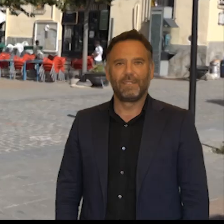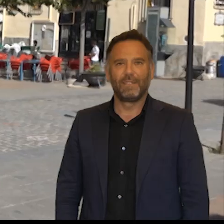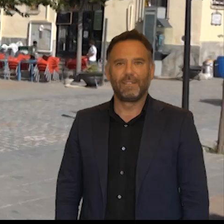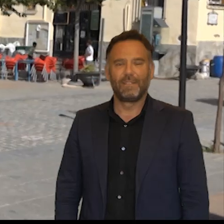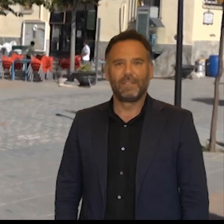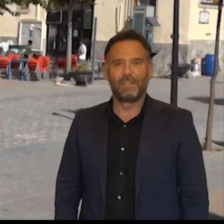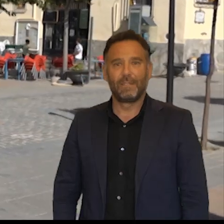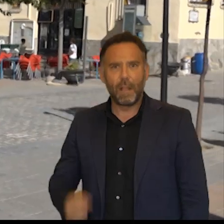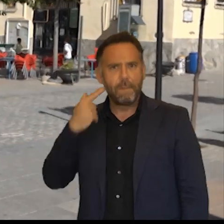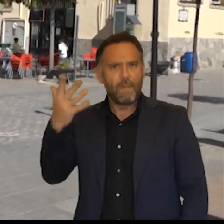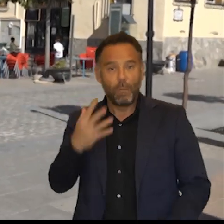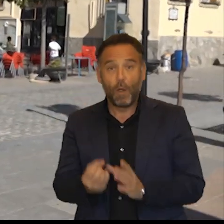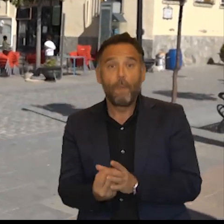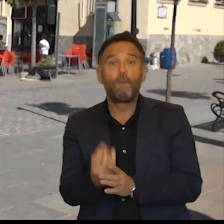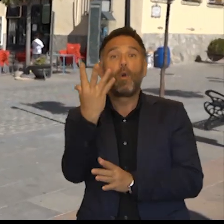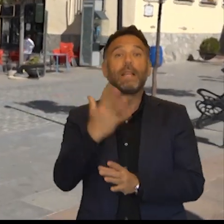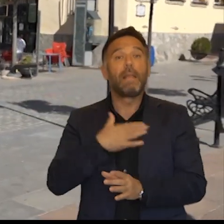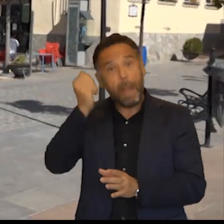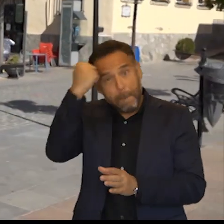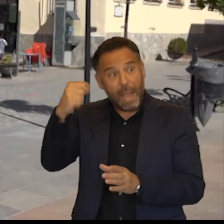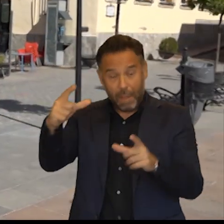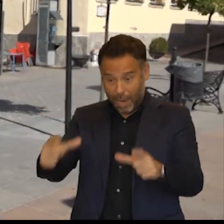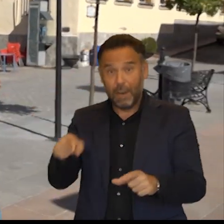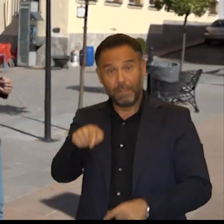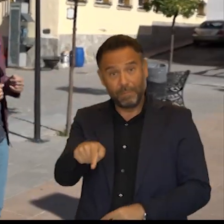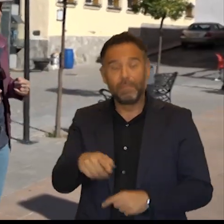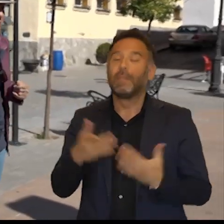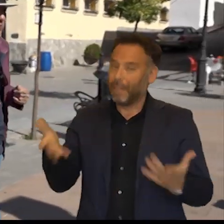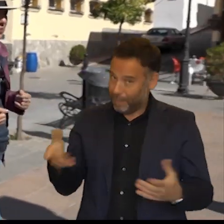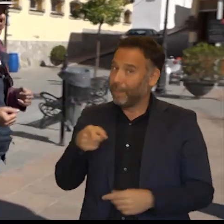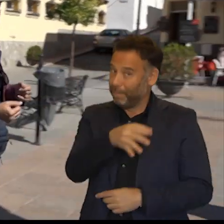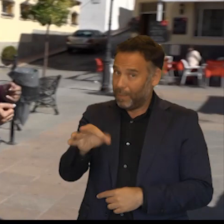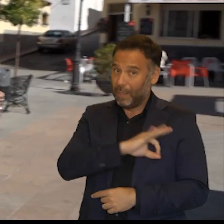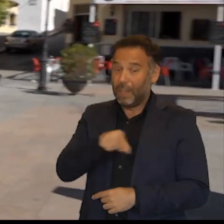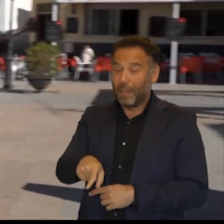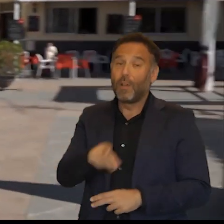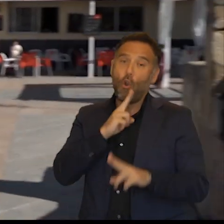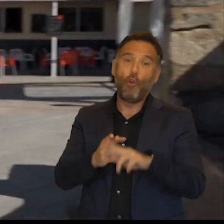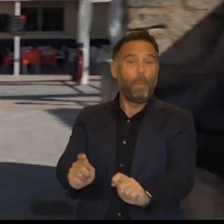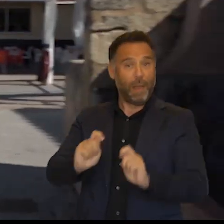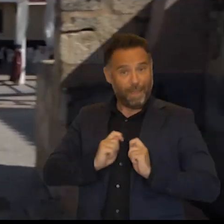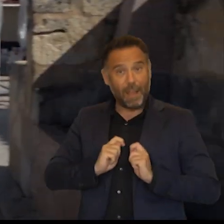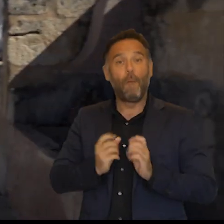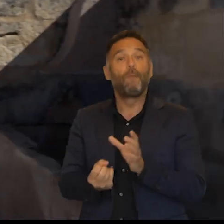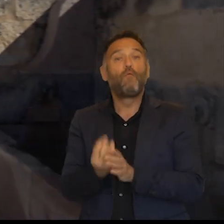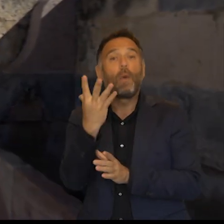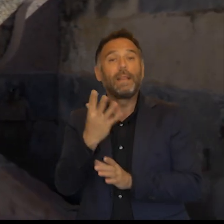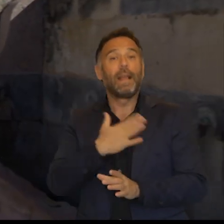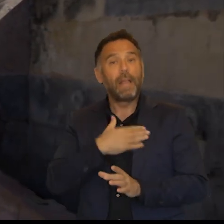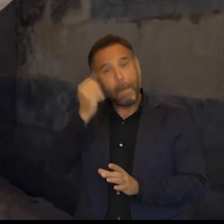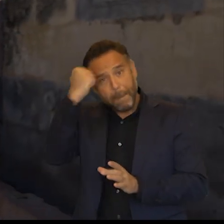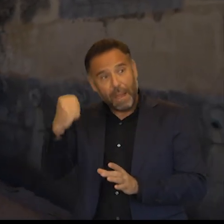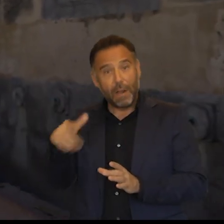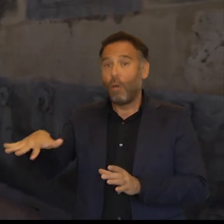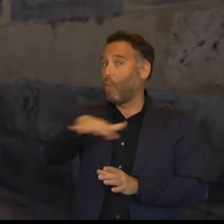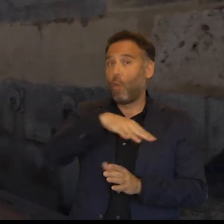La famosa fuente de piedra, ¿no? Efectivamente. Es la fuente de piedra que da nombre a nuestro pueblo y que está ubicada aquí